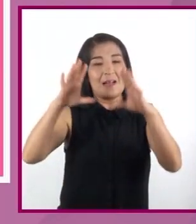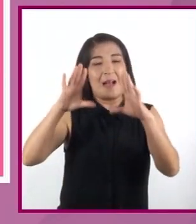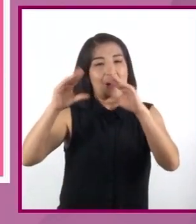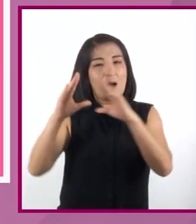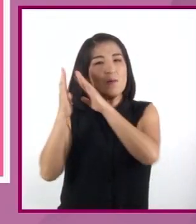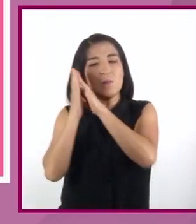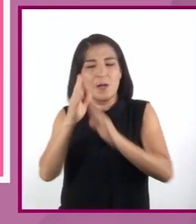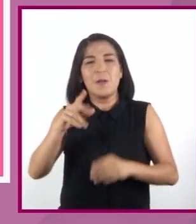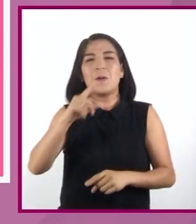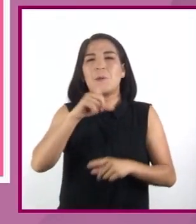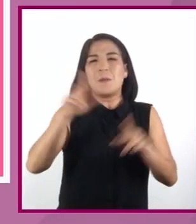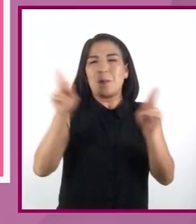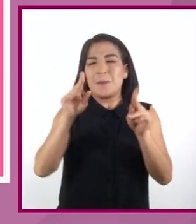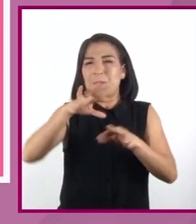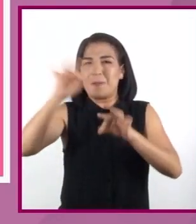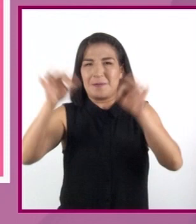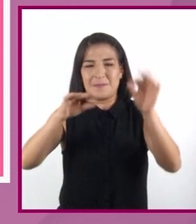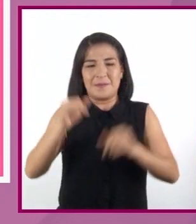plumas, Horacio Quiroga.